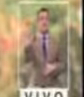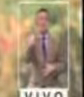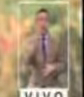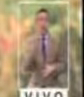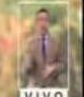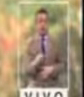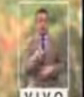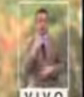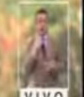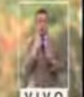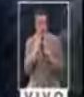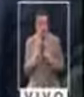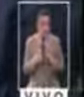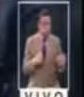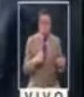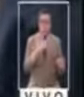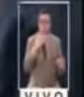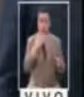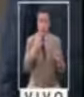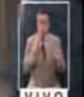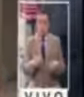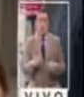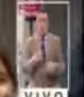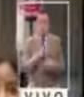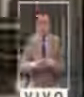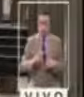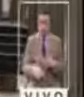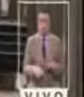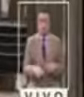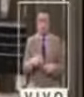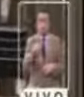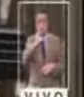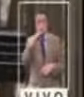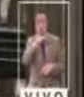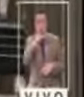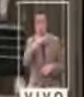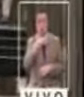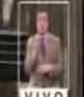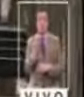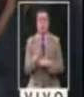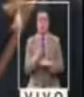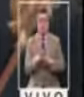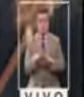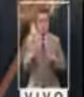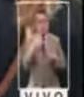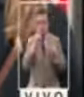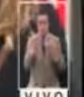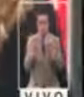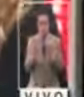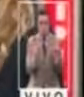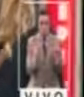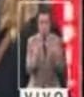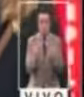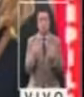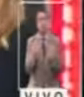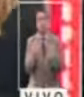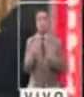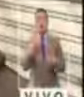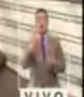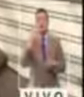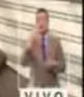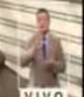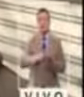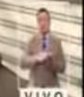real alternativa a las ISAPRES. Al menos por ahora los usuarios piden mayor fiscalización al costo de la salud